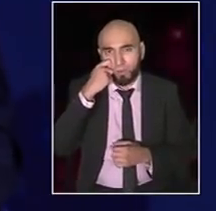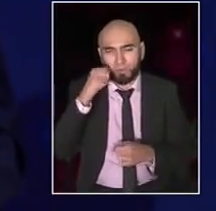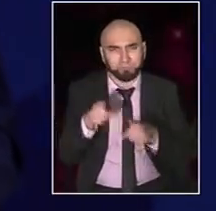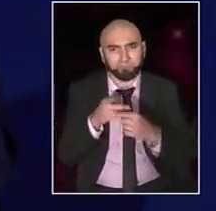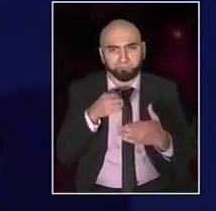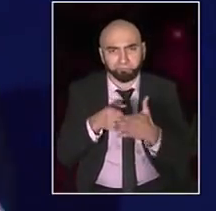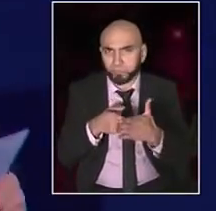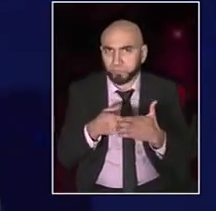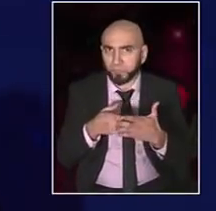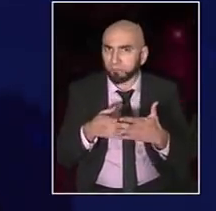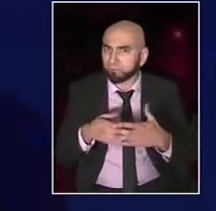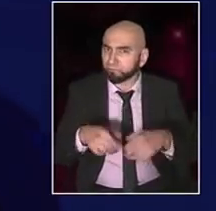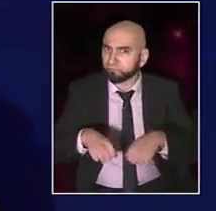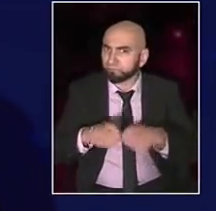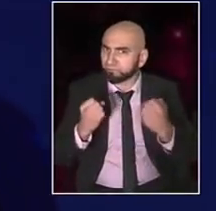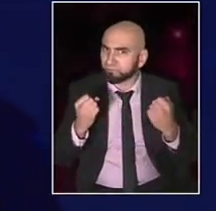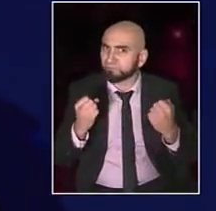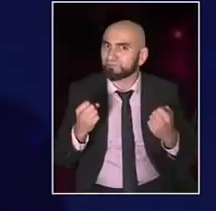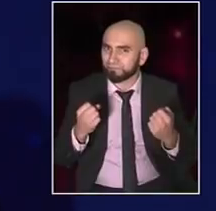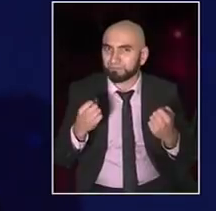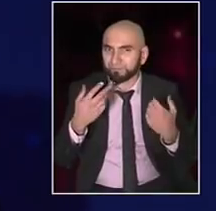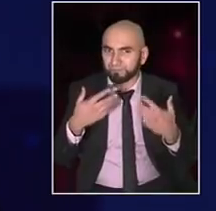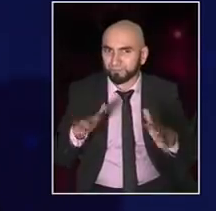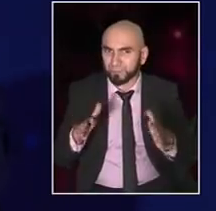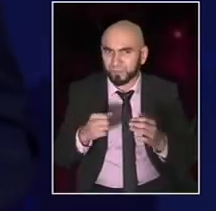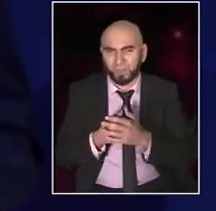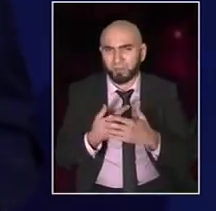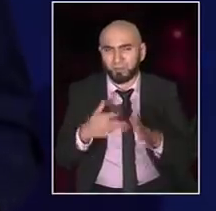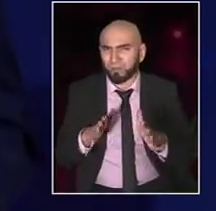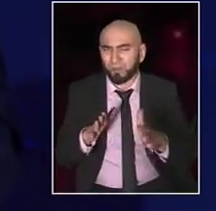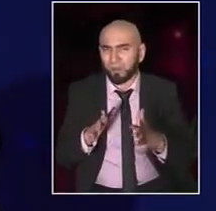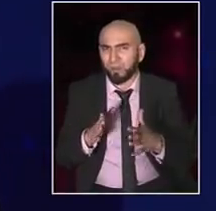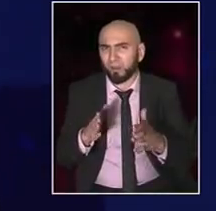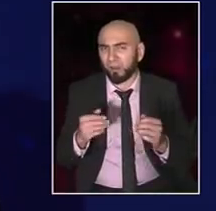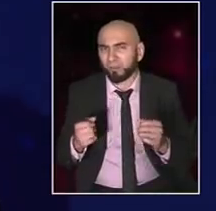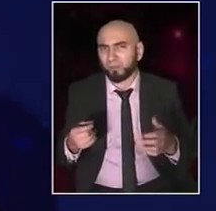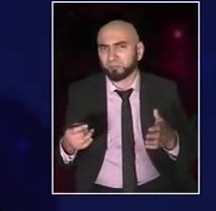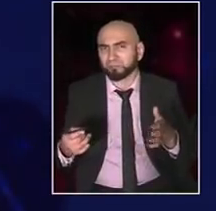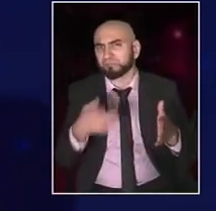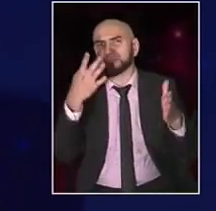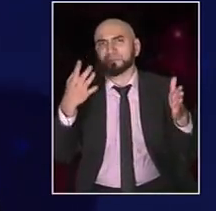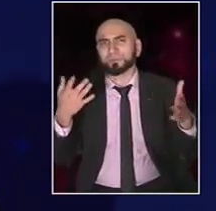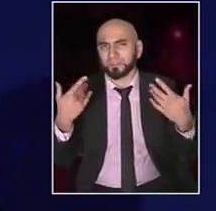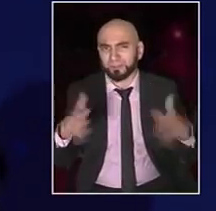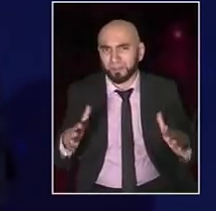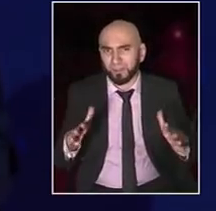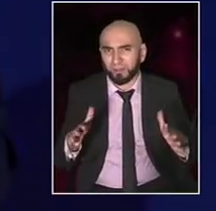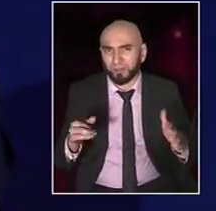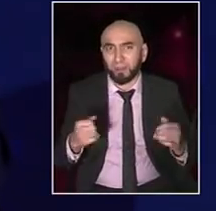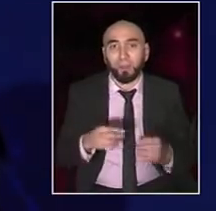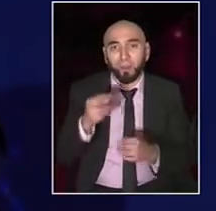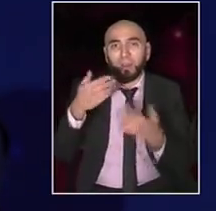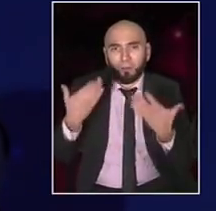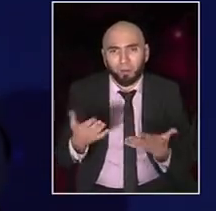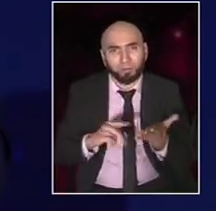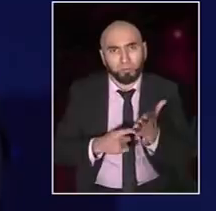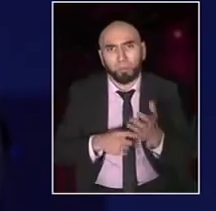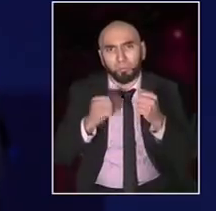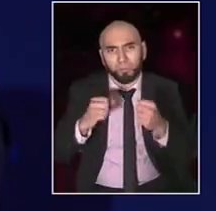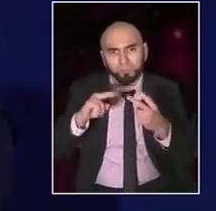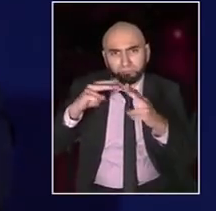que tiene el ser humano ya no son las de la biología. Superamos la frontera de la biología cuando el ser humano puede hacer la edición genética, puede modificar